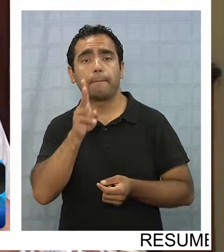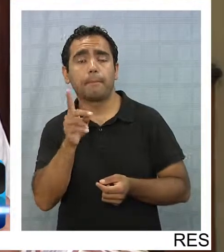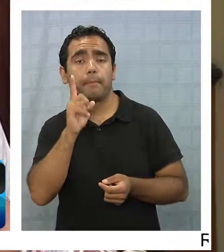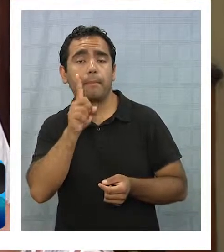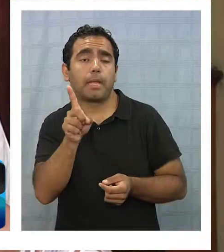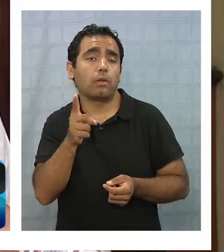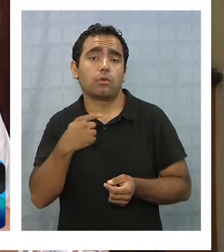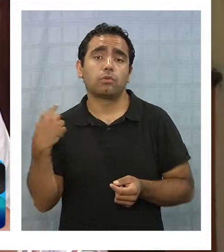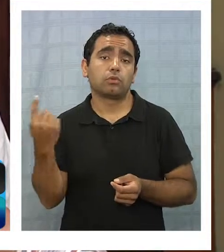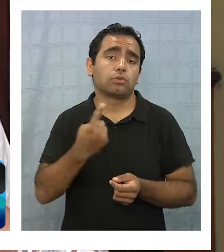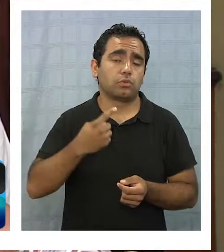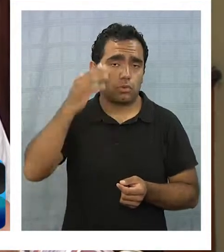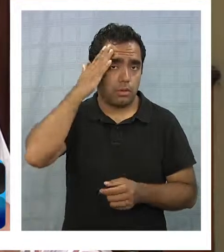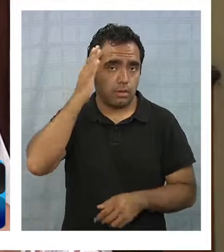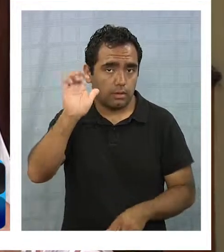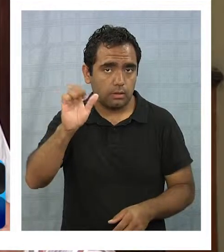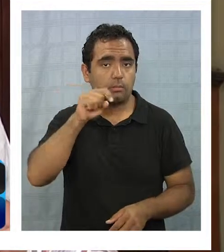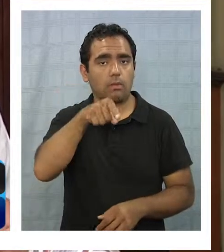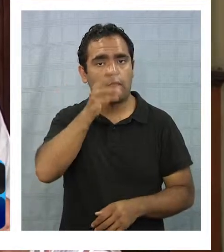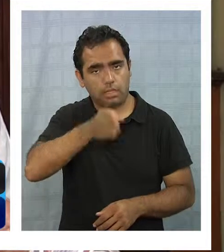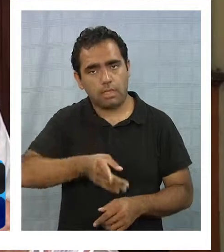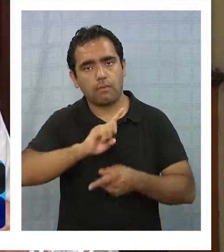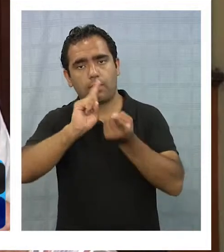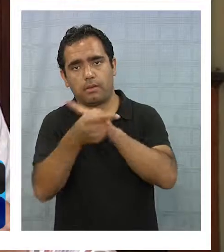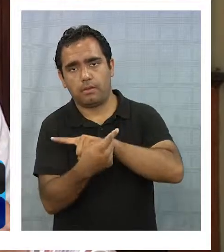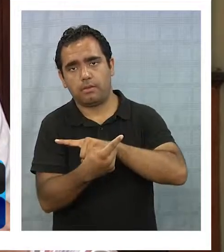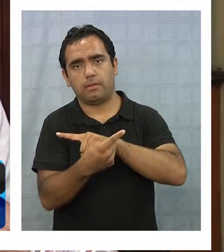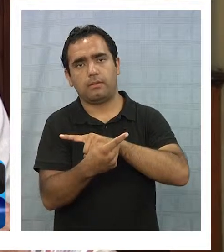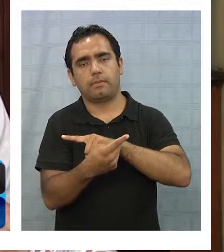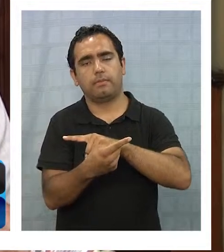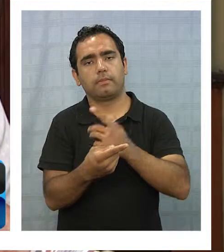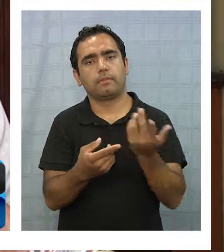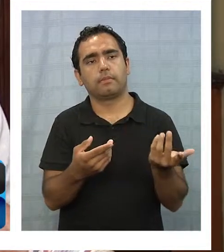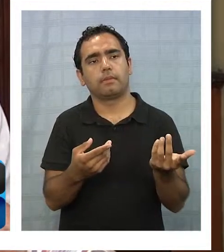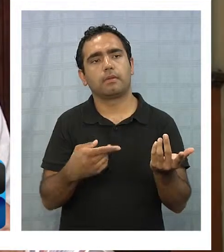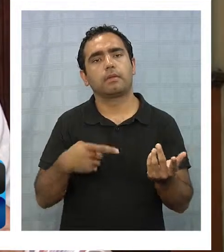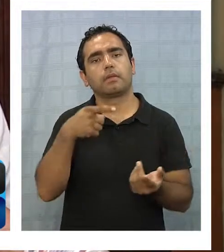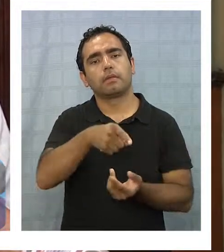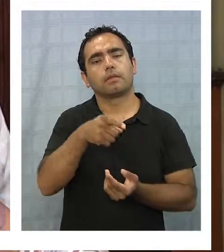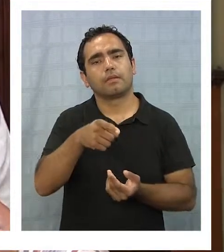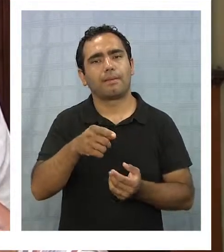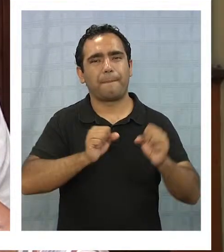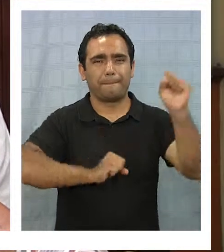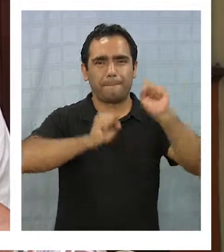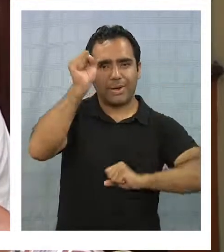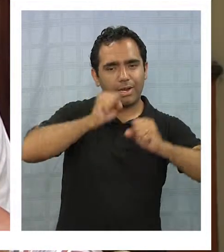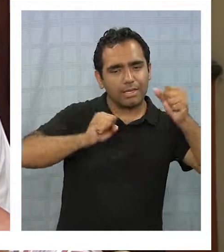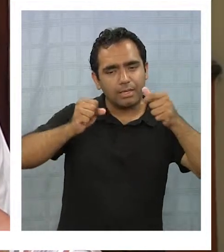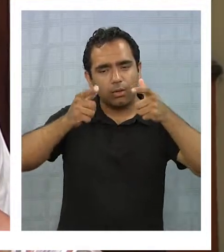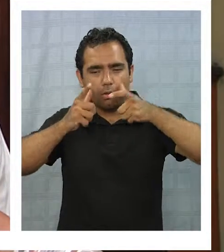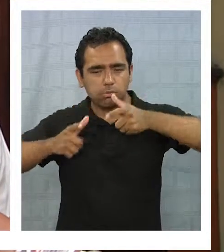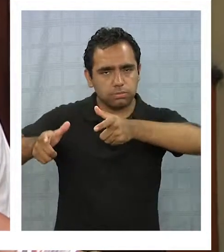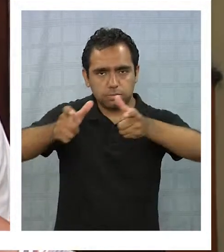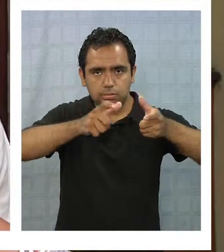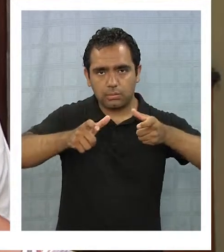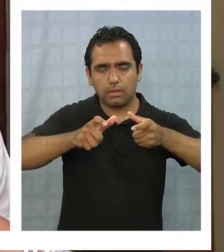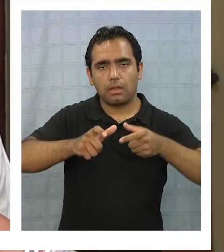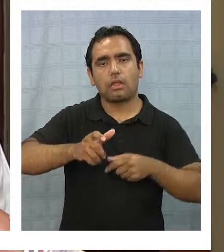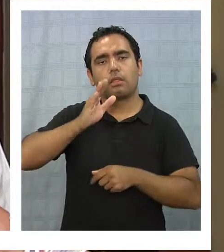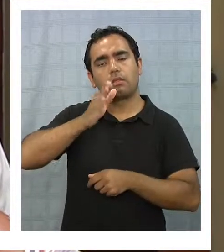creemos que acá todo esto debe cambiar, que más allá de este juego político que se está generando en el país, entendemos que